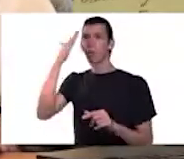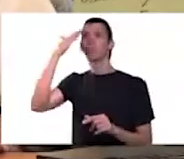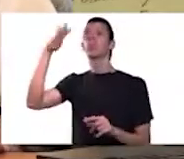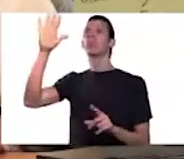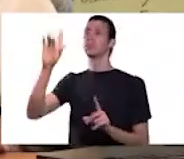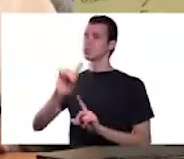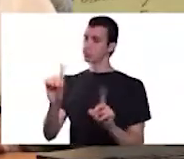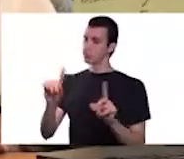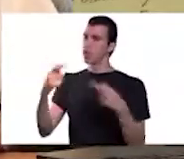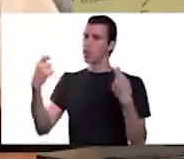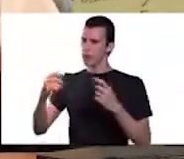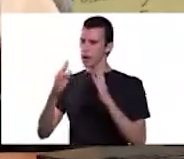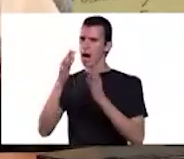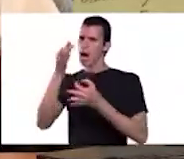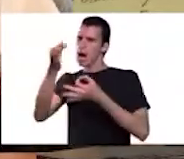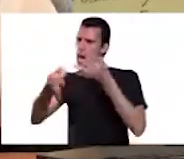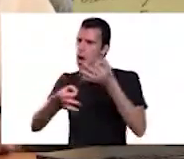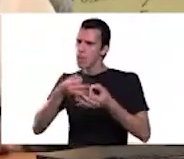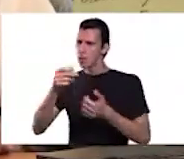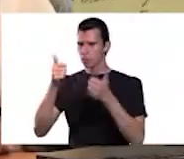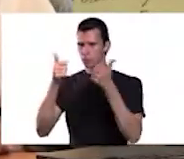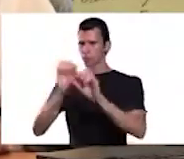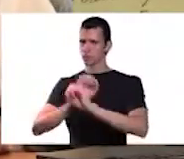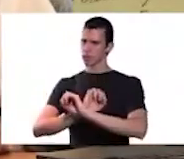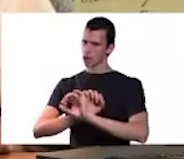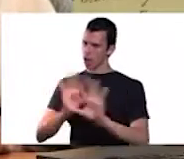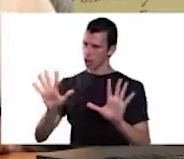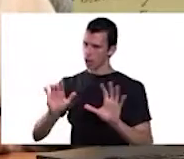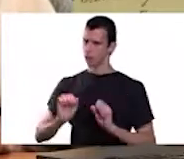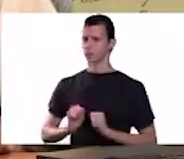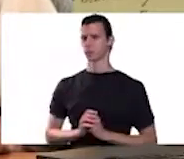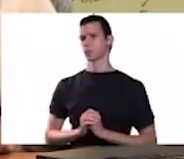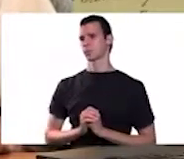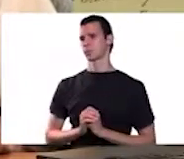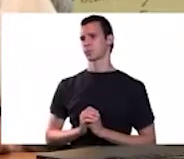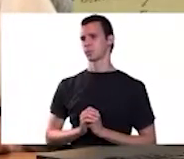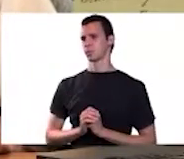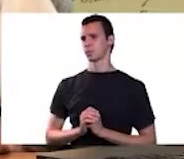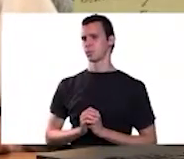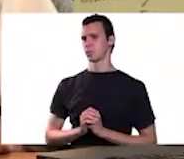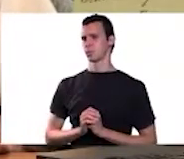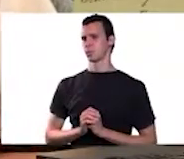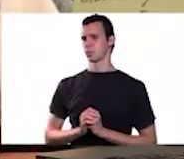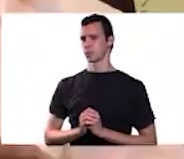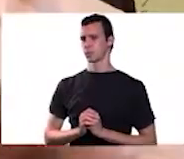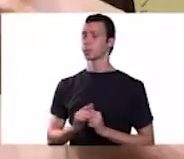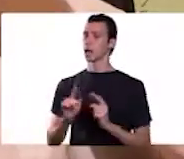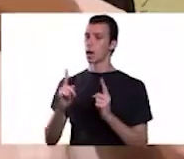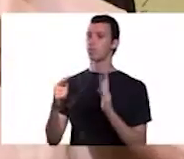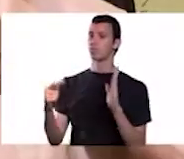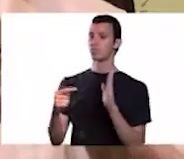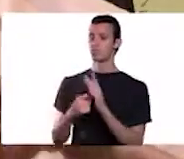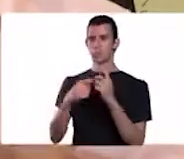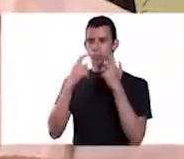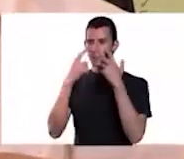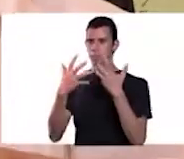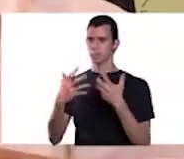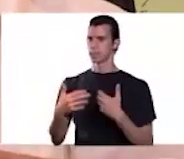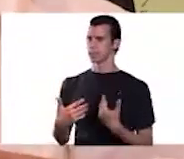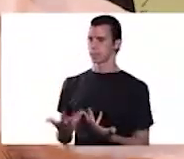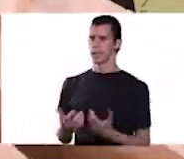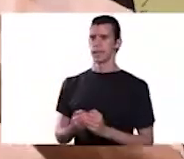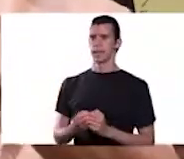cosas, las suposiciones deben ser un poco más precisas para declarar. La integración